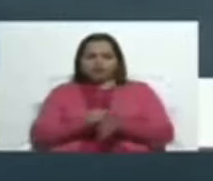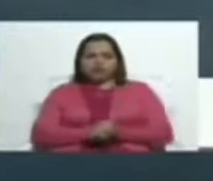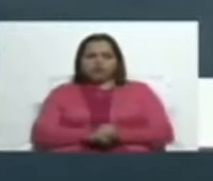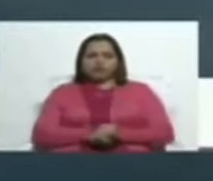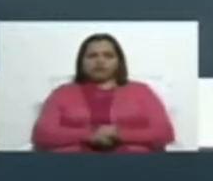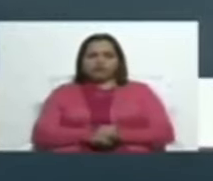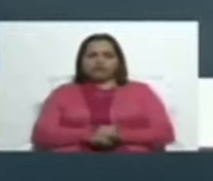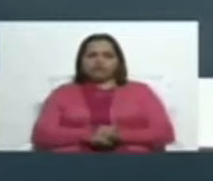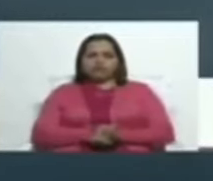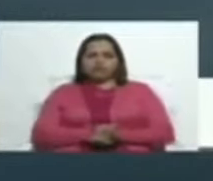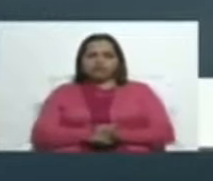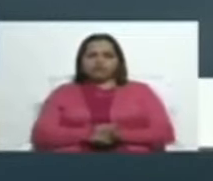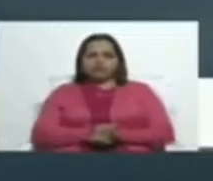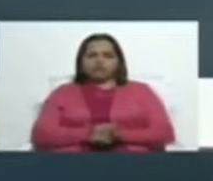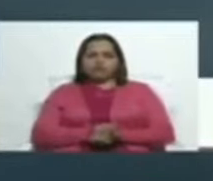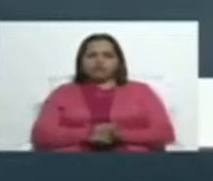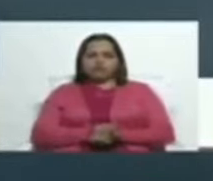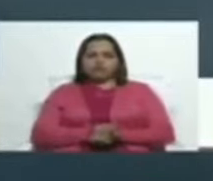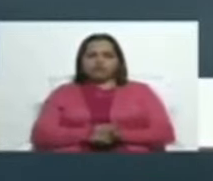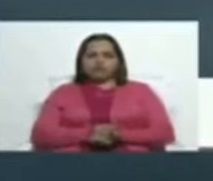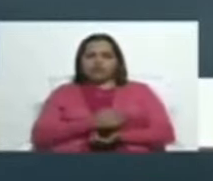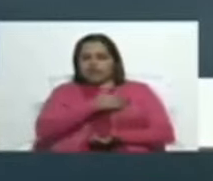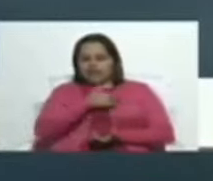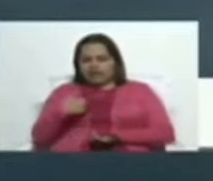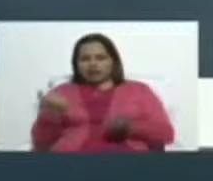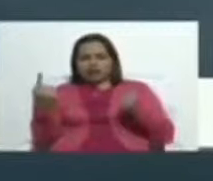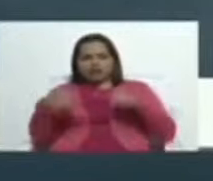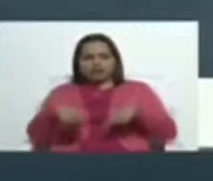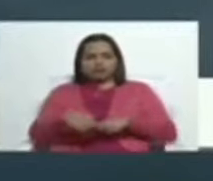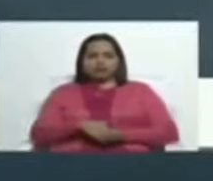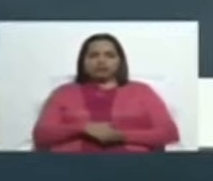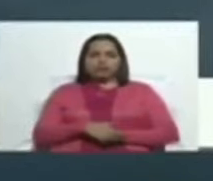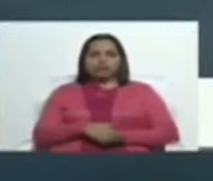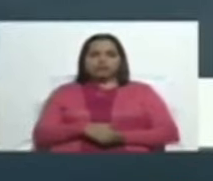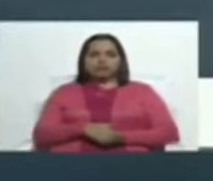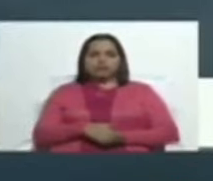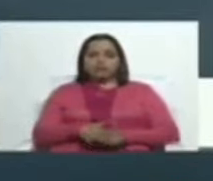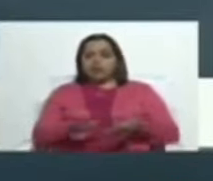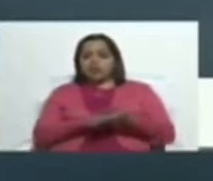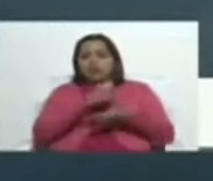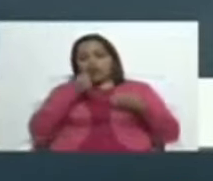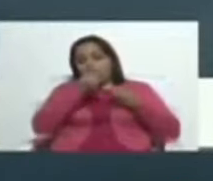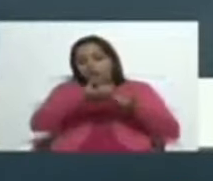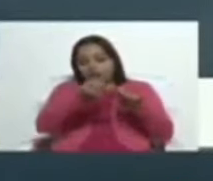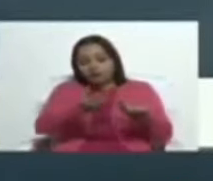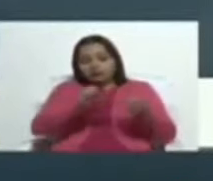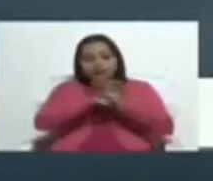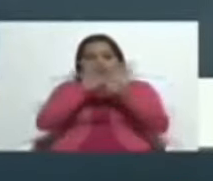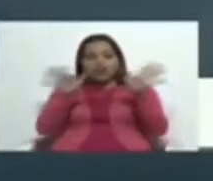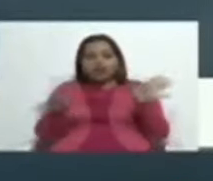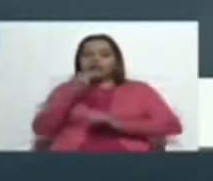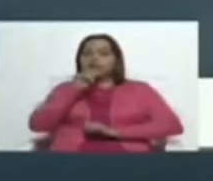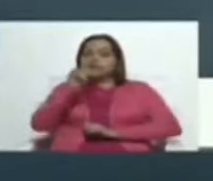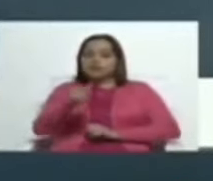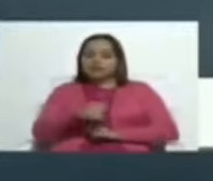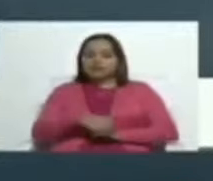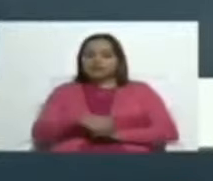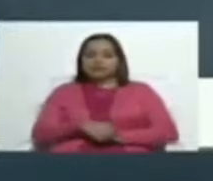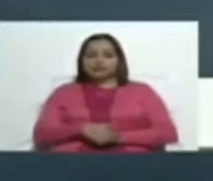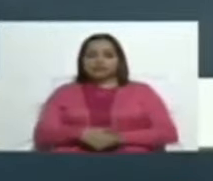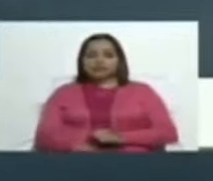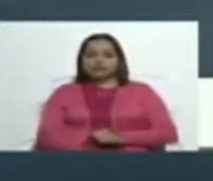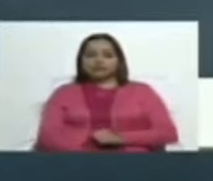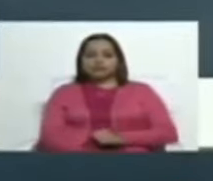excelsamente financiadas por la USAID con millones de dólares, a decir que esta persona